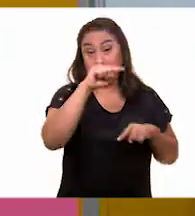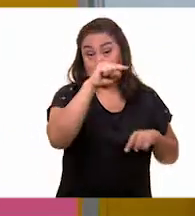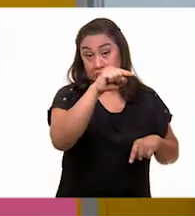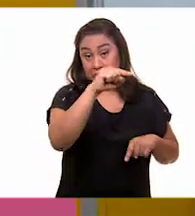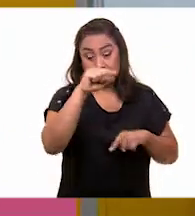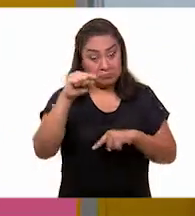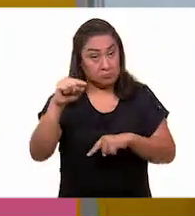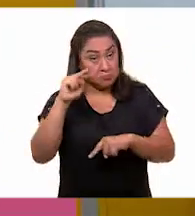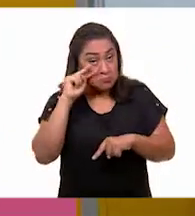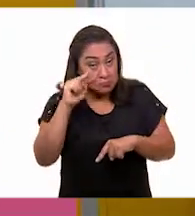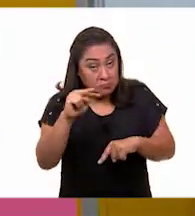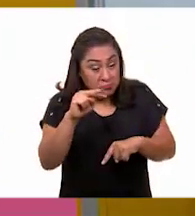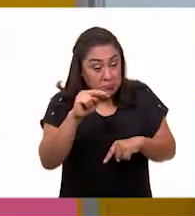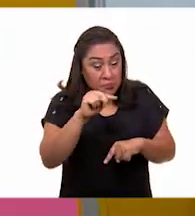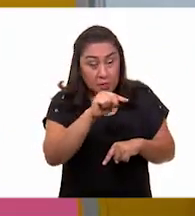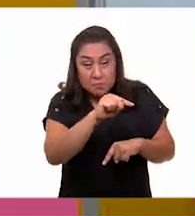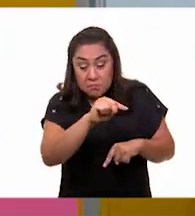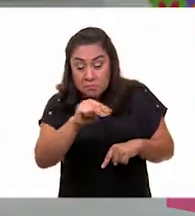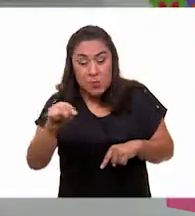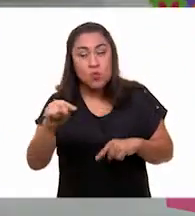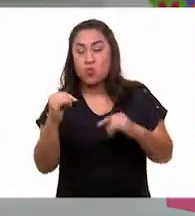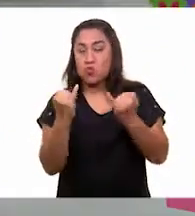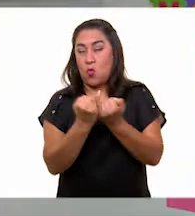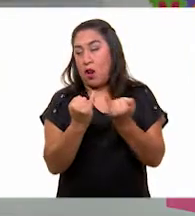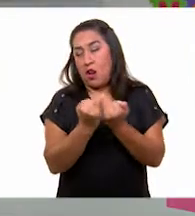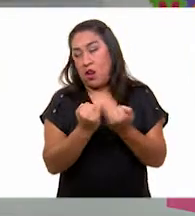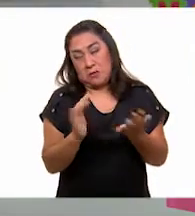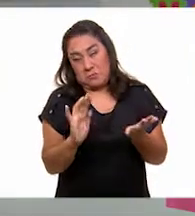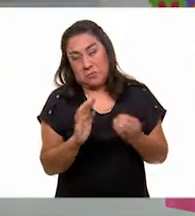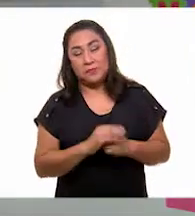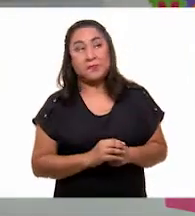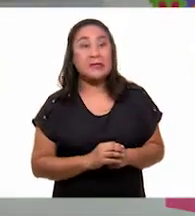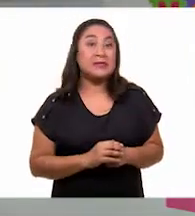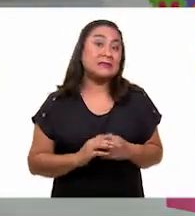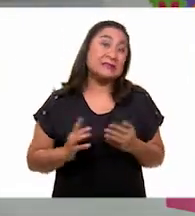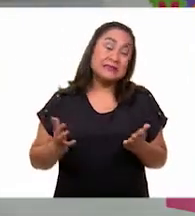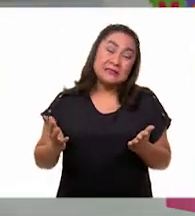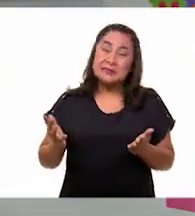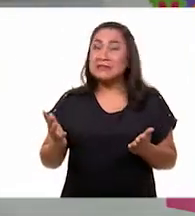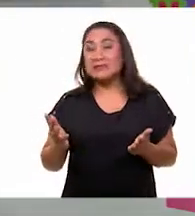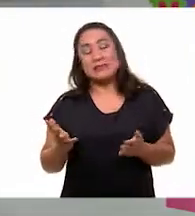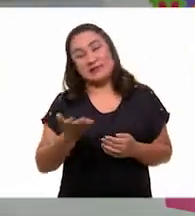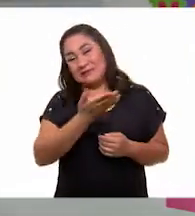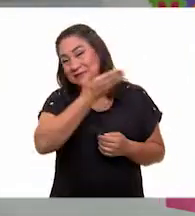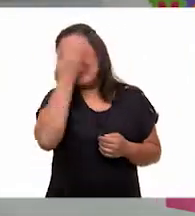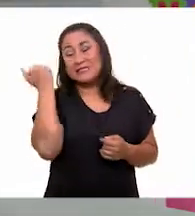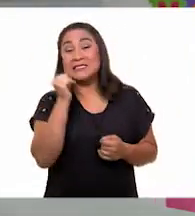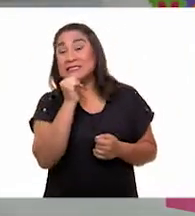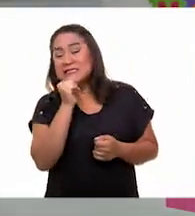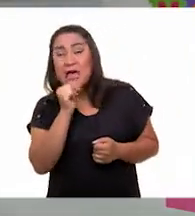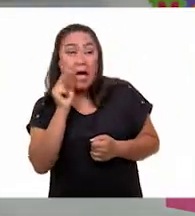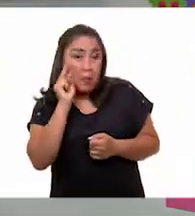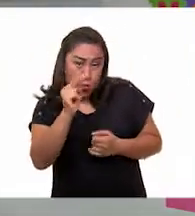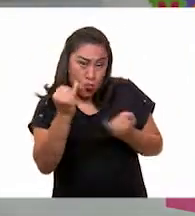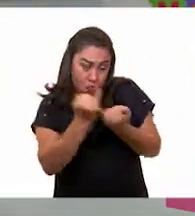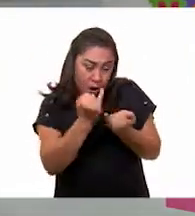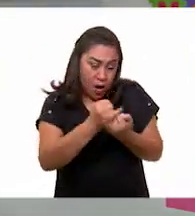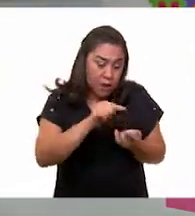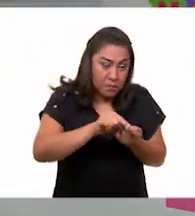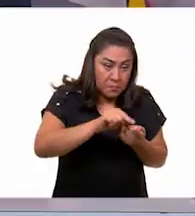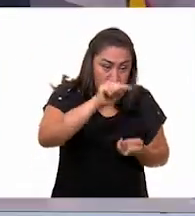misma cantidad, ¿verdad? Pues no lo sabemos. Están a la misma altura. Sin embargo, en cuanto